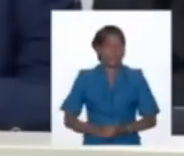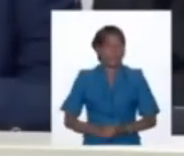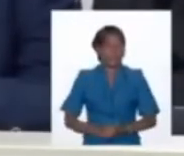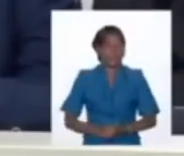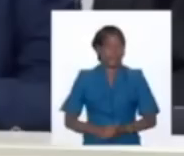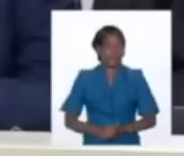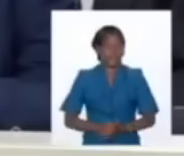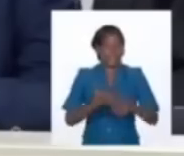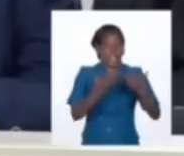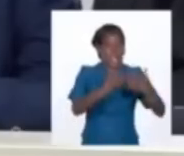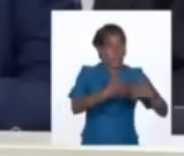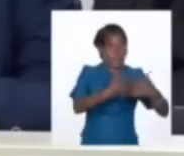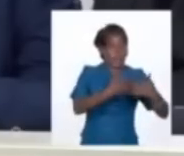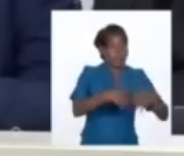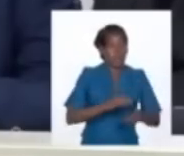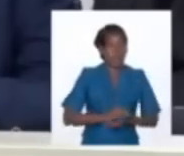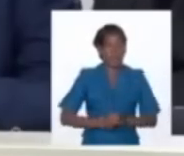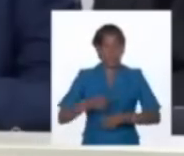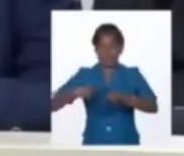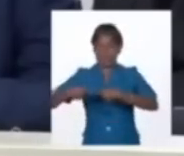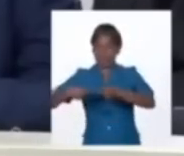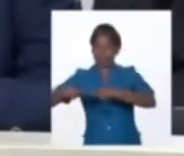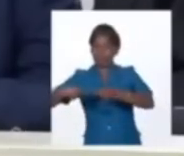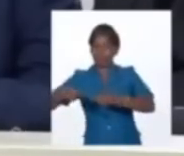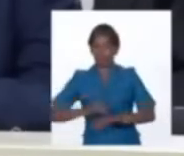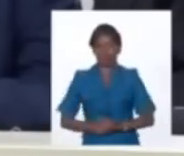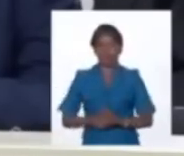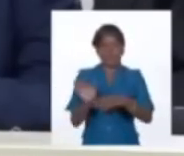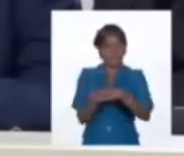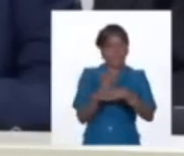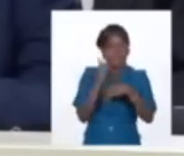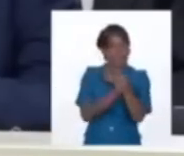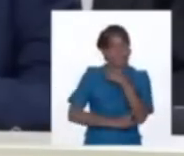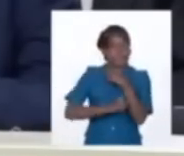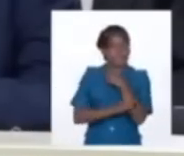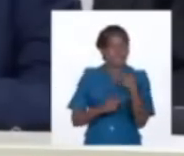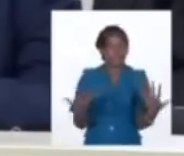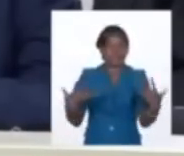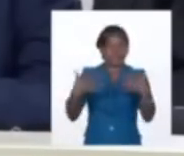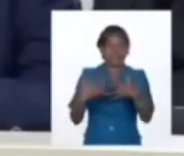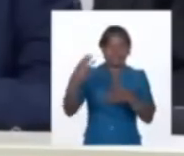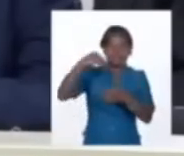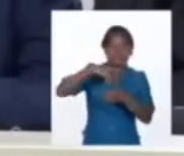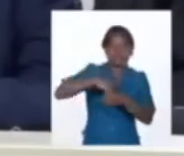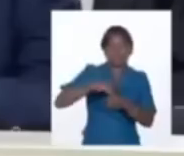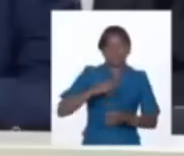productivas comercial y financiera de los países que integran la unión euroasiática